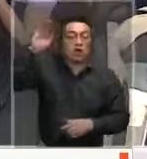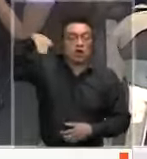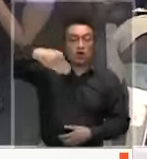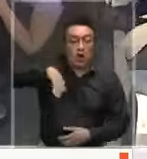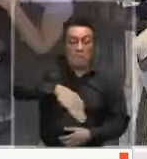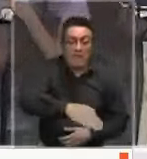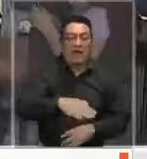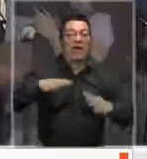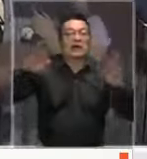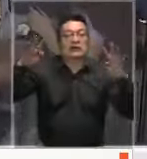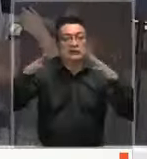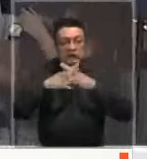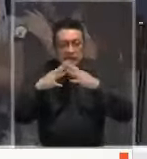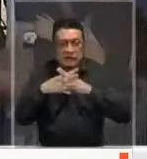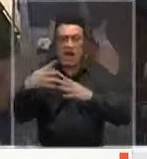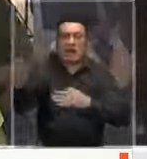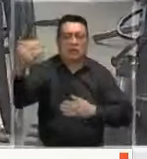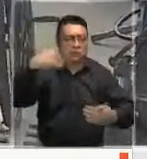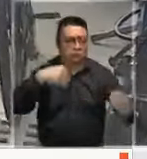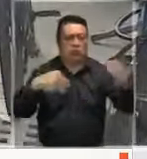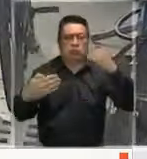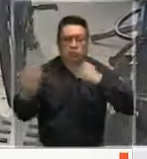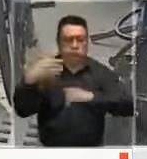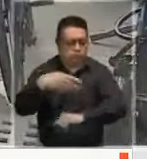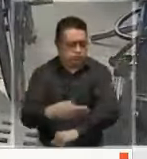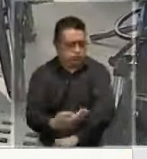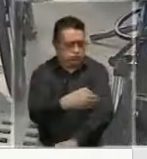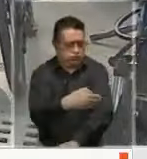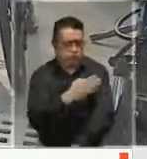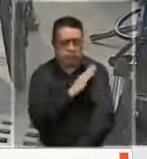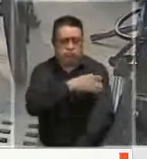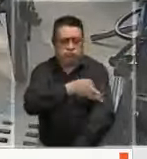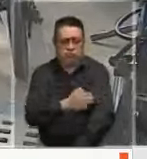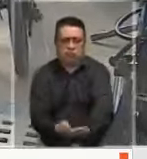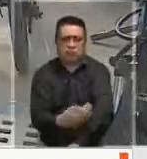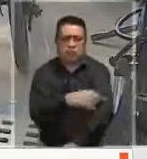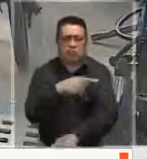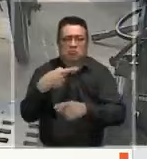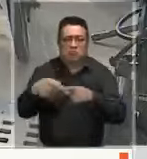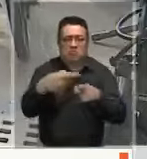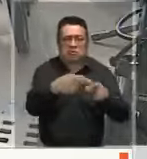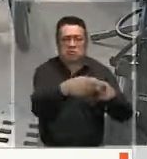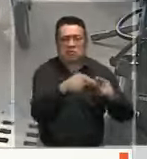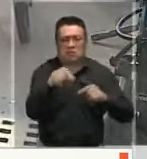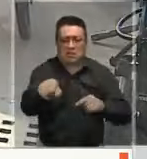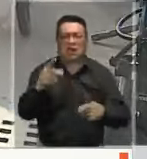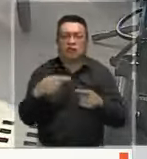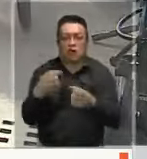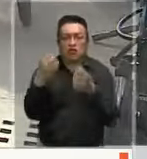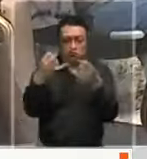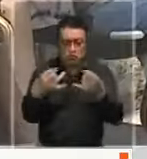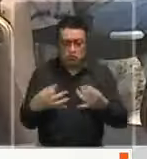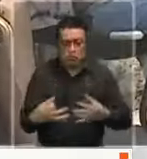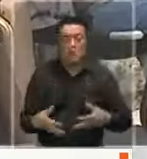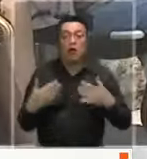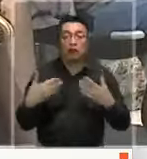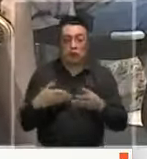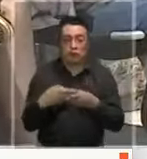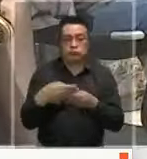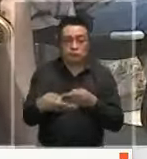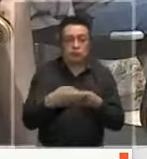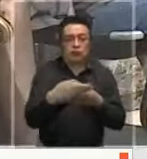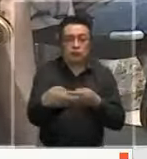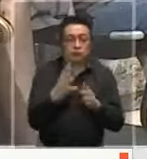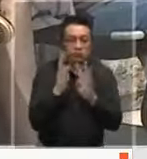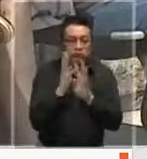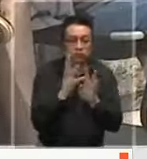para poder compartir y vivir, por supuesto, esta misma experiencia, bien digo. Lo decíamos, han estado entregando números, pudimos conversar con quienes han estado